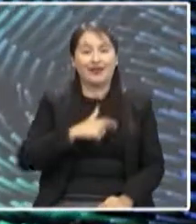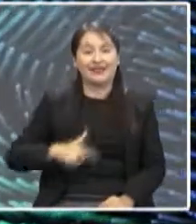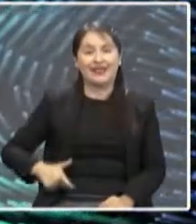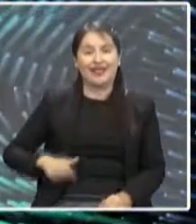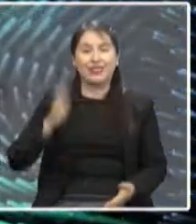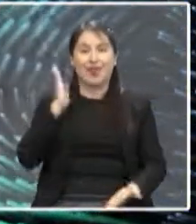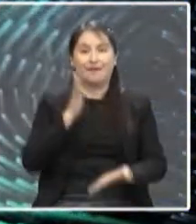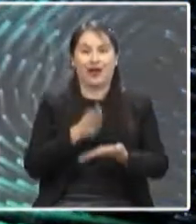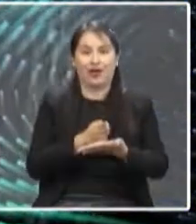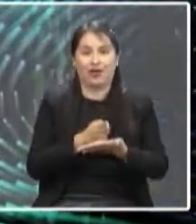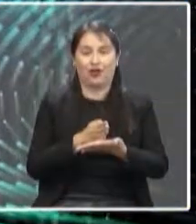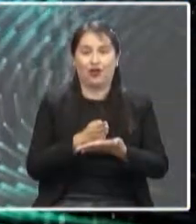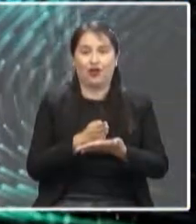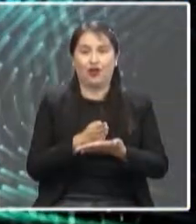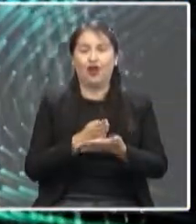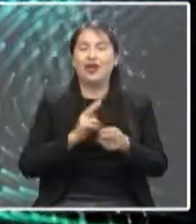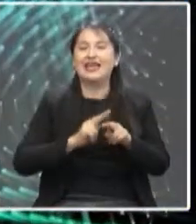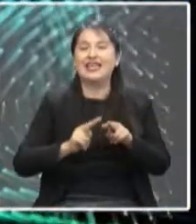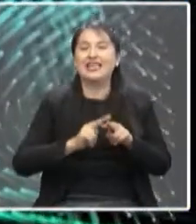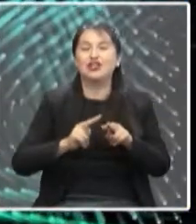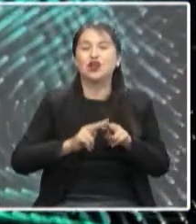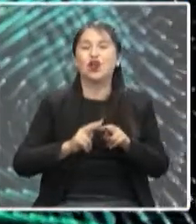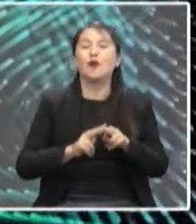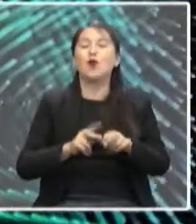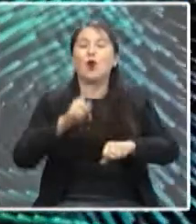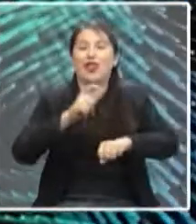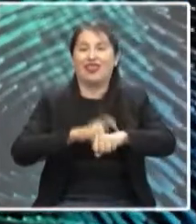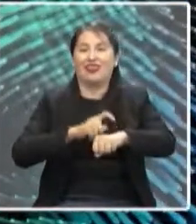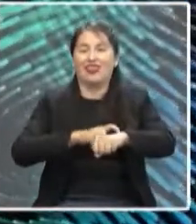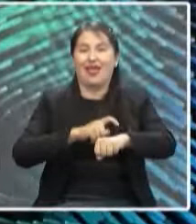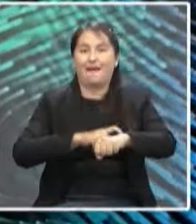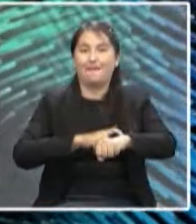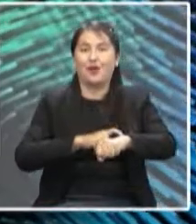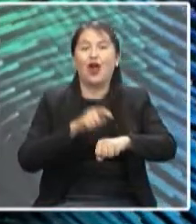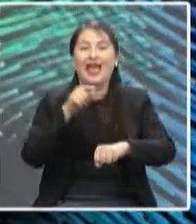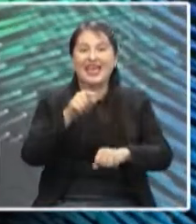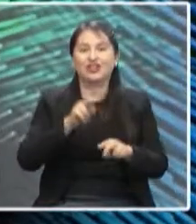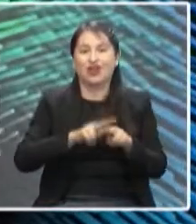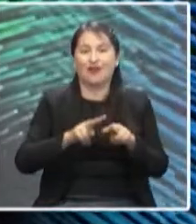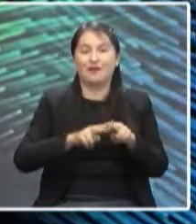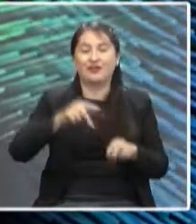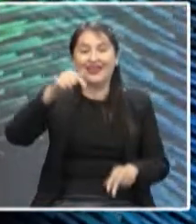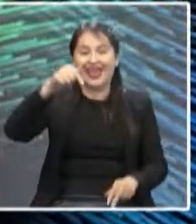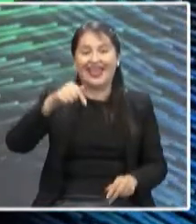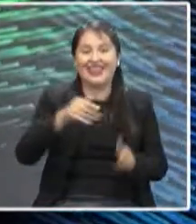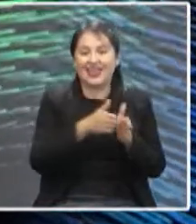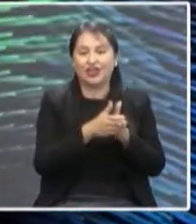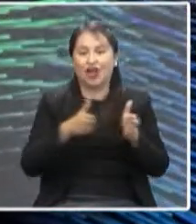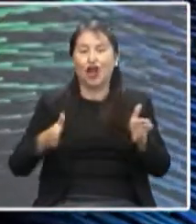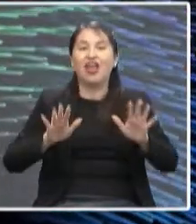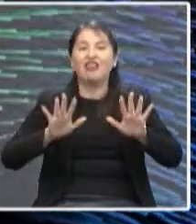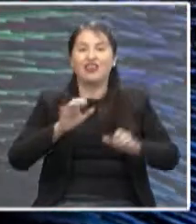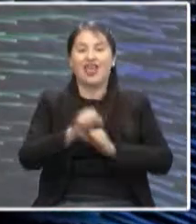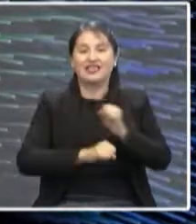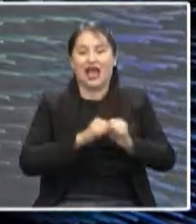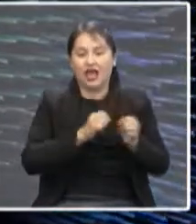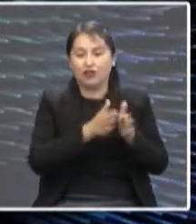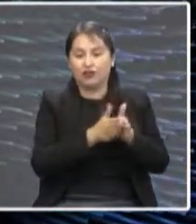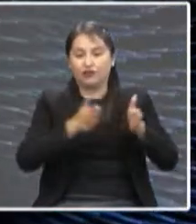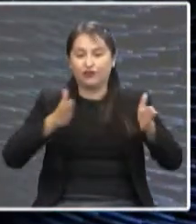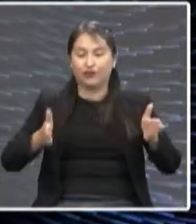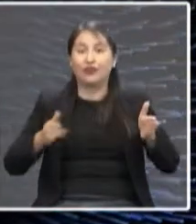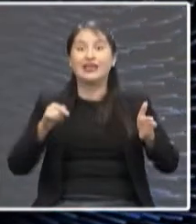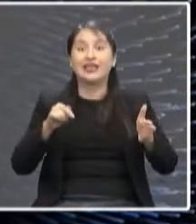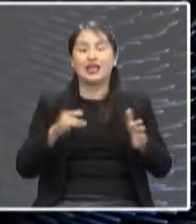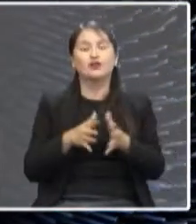un deadline, una línea de tiempo. Dijo, eso lo vamos a hacer en esta década porque es importante. Y eso es un moonshot.